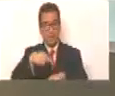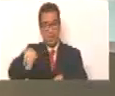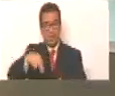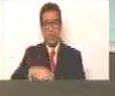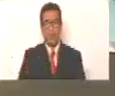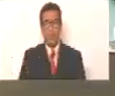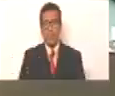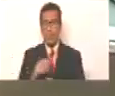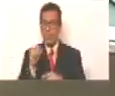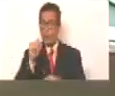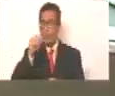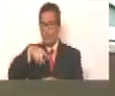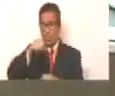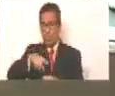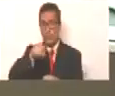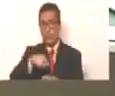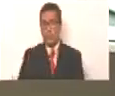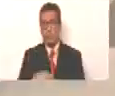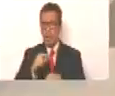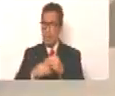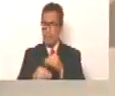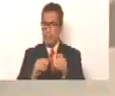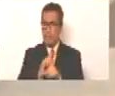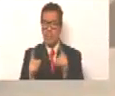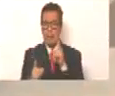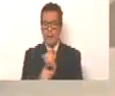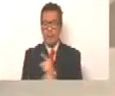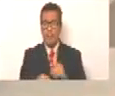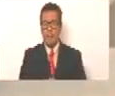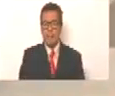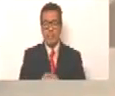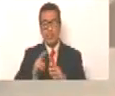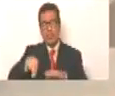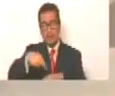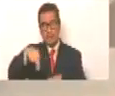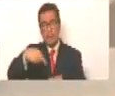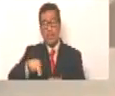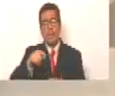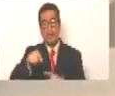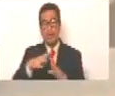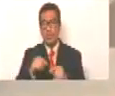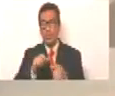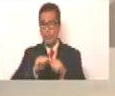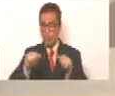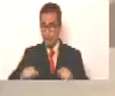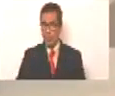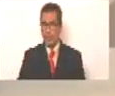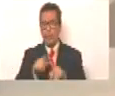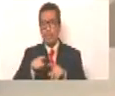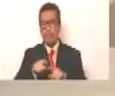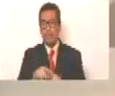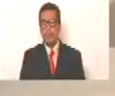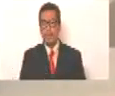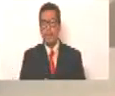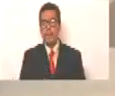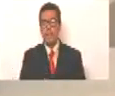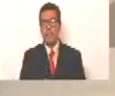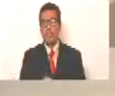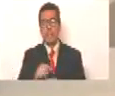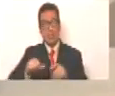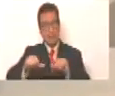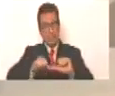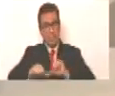cuyo genoma haya sido modificado de su estado natural o todo organismo modificado genéticamente en laboratorio será